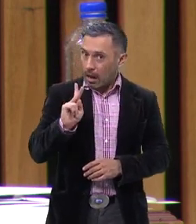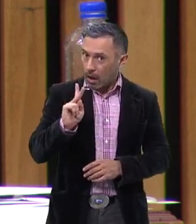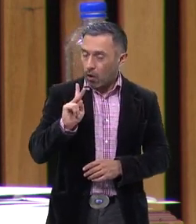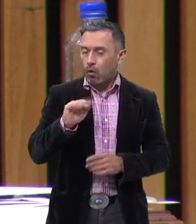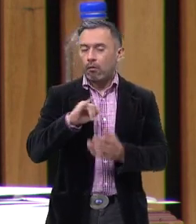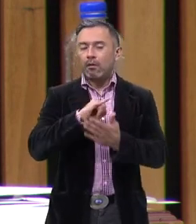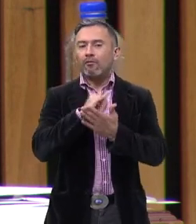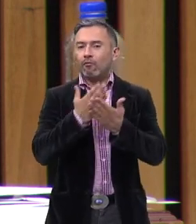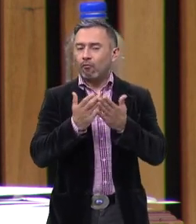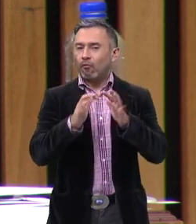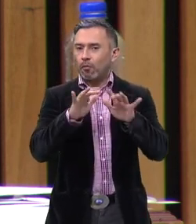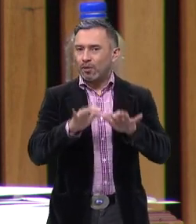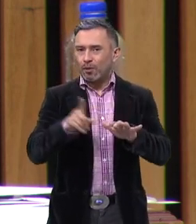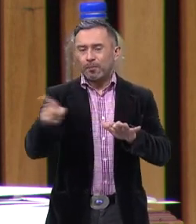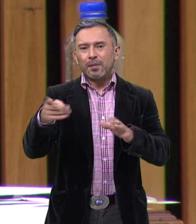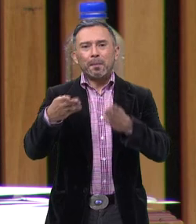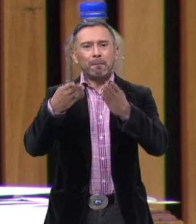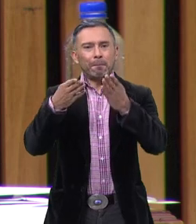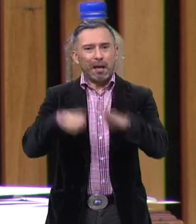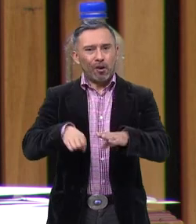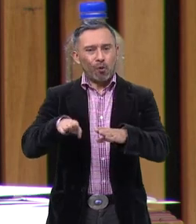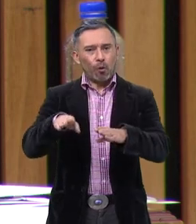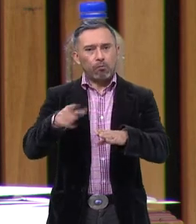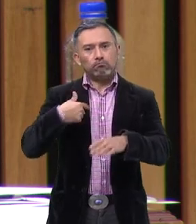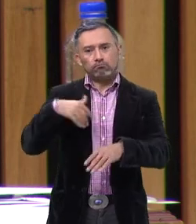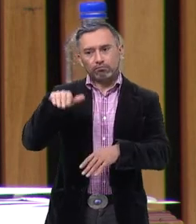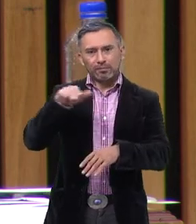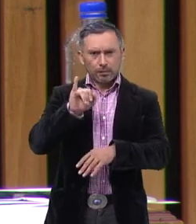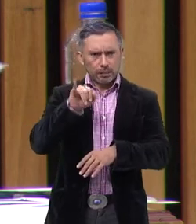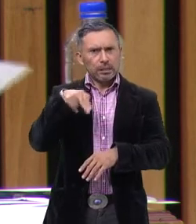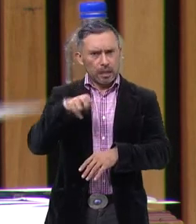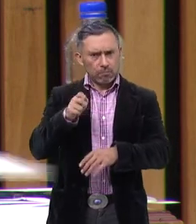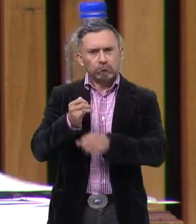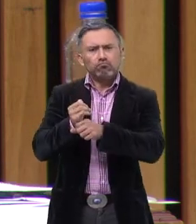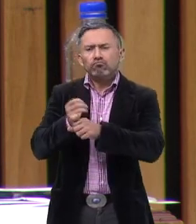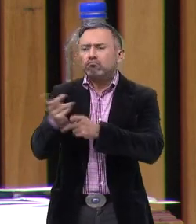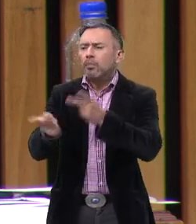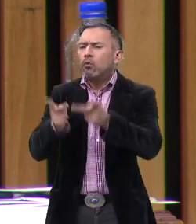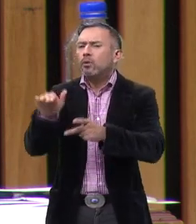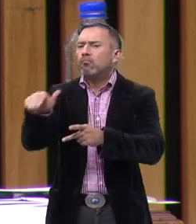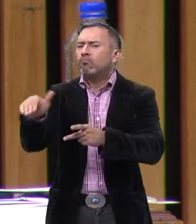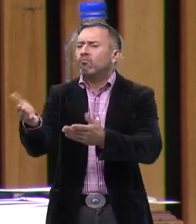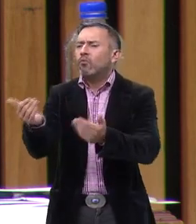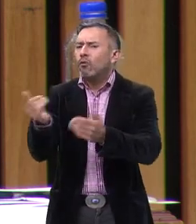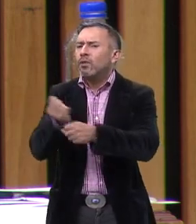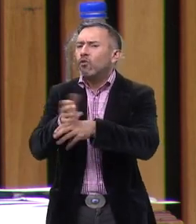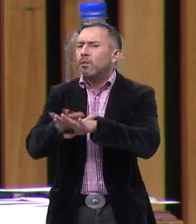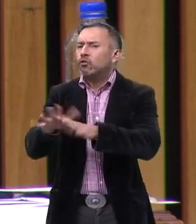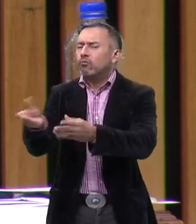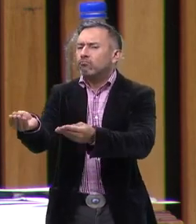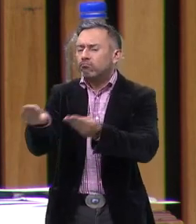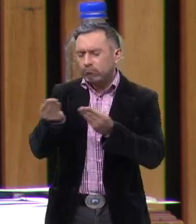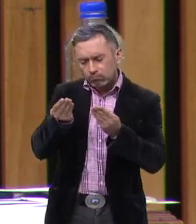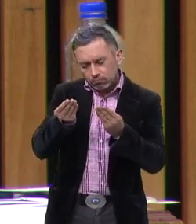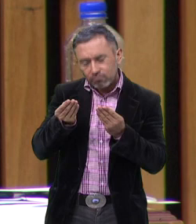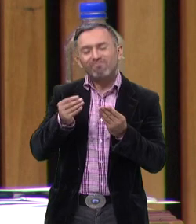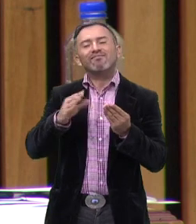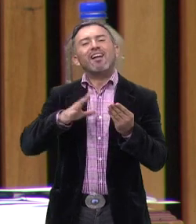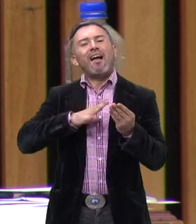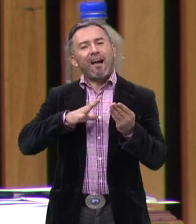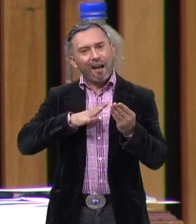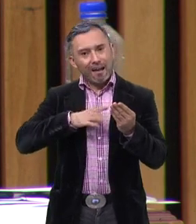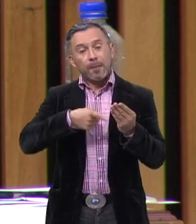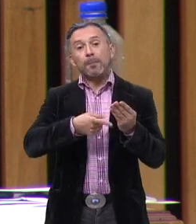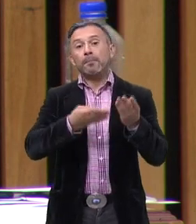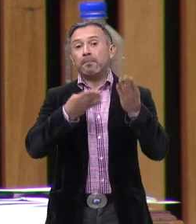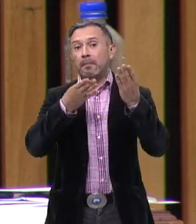presentan las autoridades financieras a solicitud del INE es que si entro dinero proveniente de las cuentas